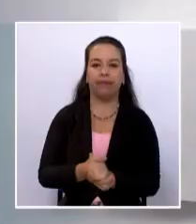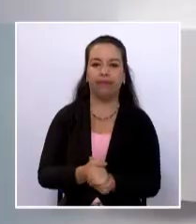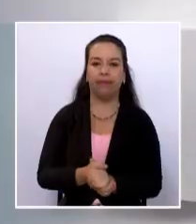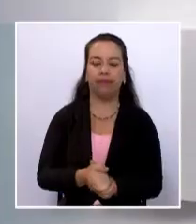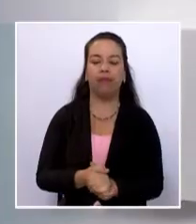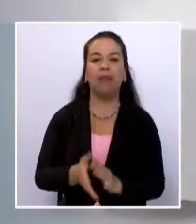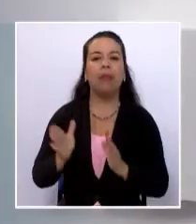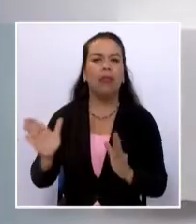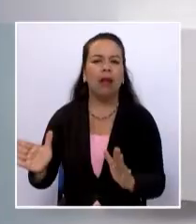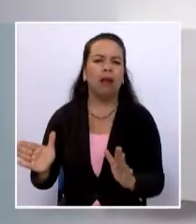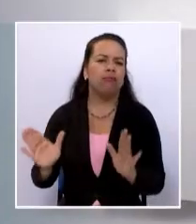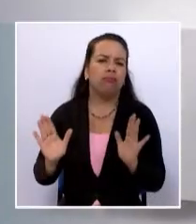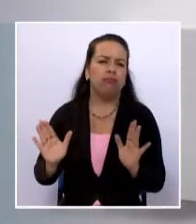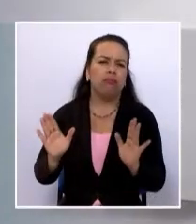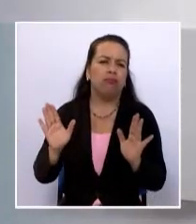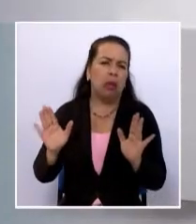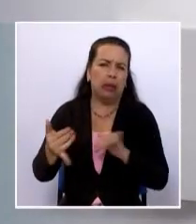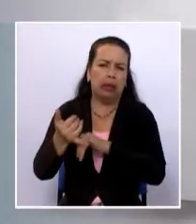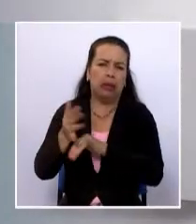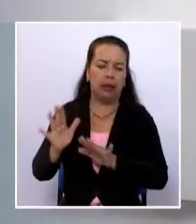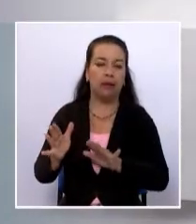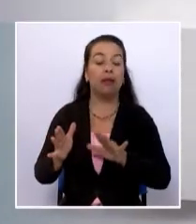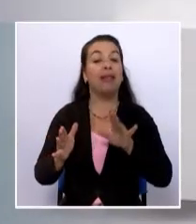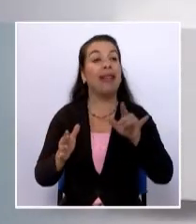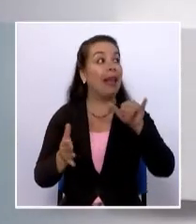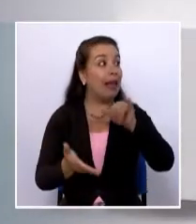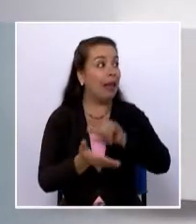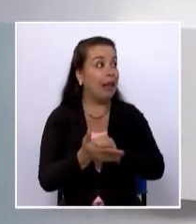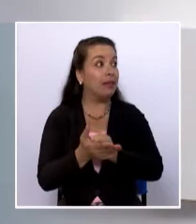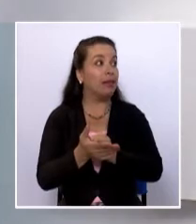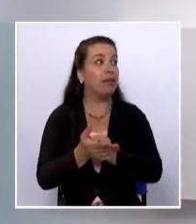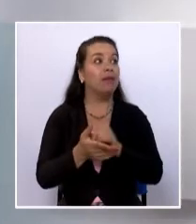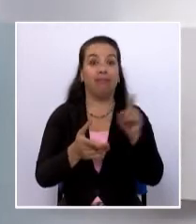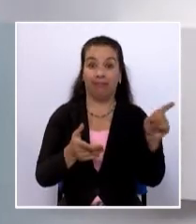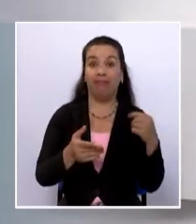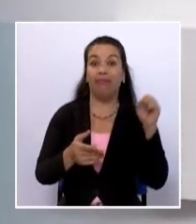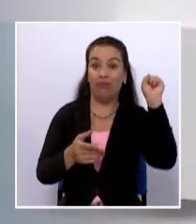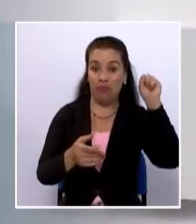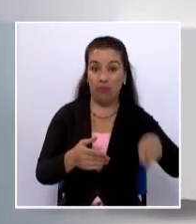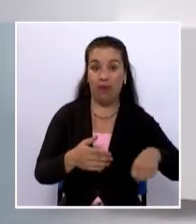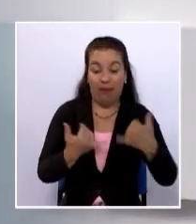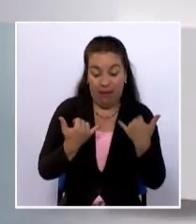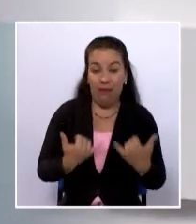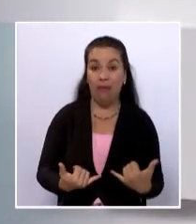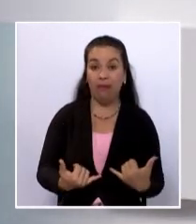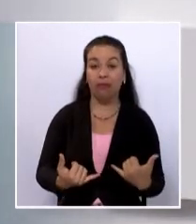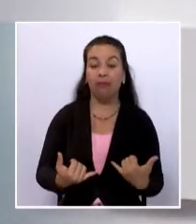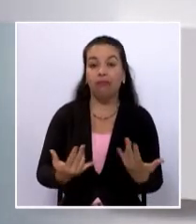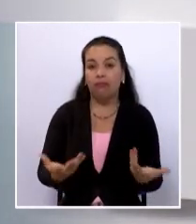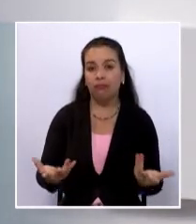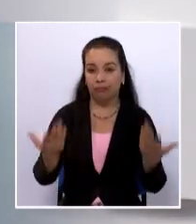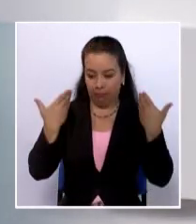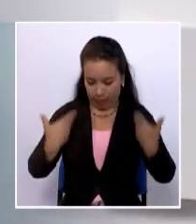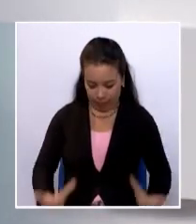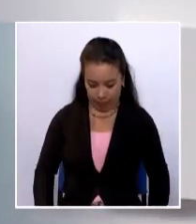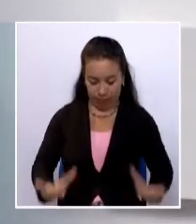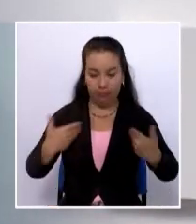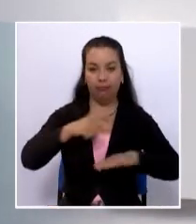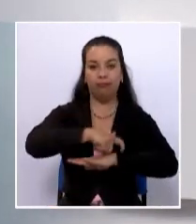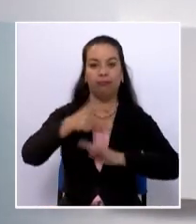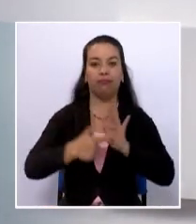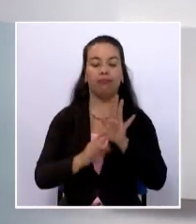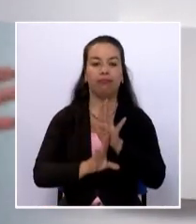ellos solo pueden hacer pinza y esta articulación es la que hace posible que hoy estemos como estamos y nos hemos desarrollado